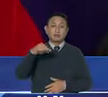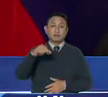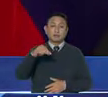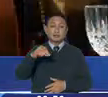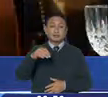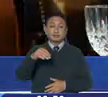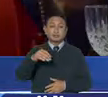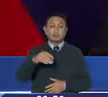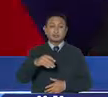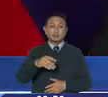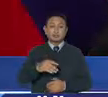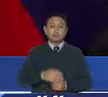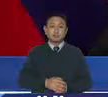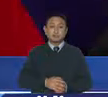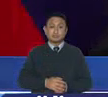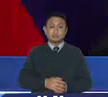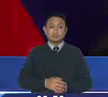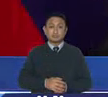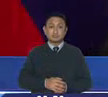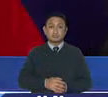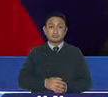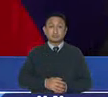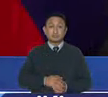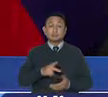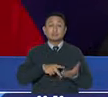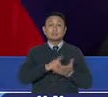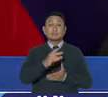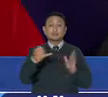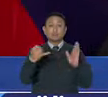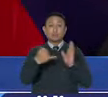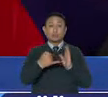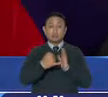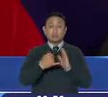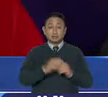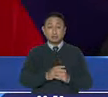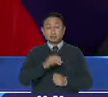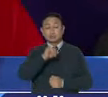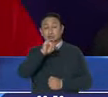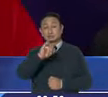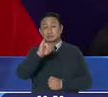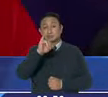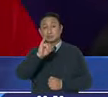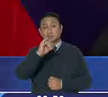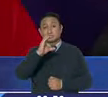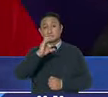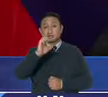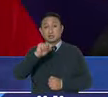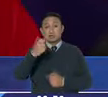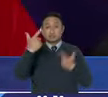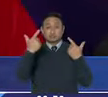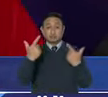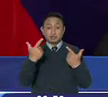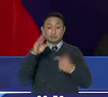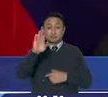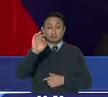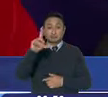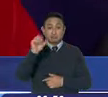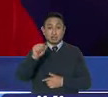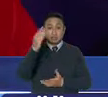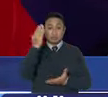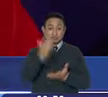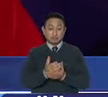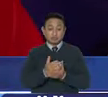puro. Cortaremos el impuesto a los consumos especiales de armas y municiones